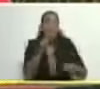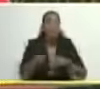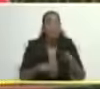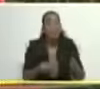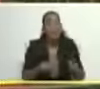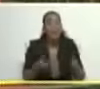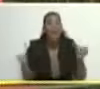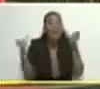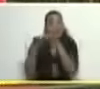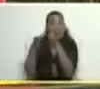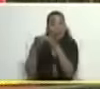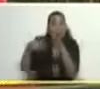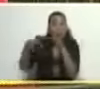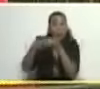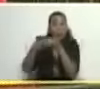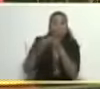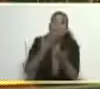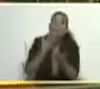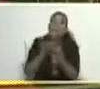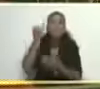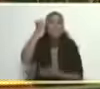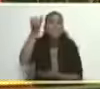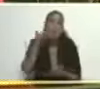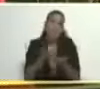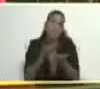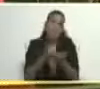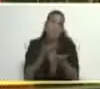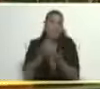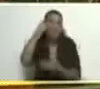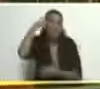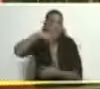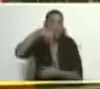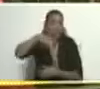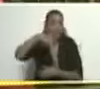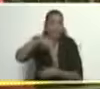En la reunión sugerí que el día de hoy